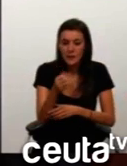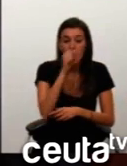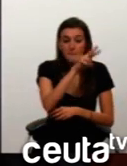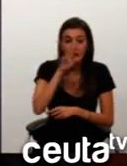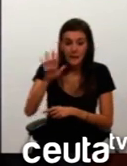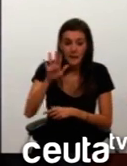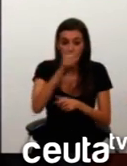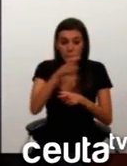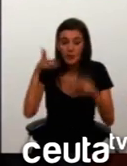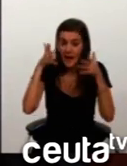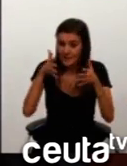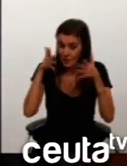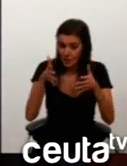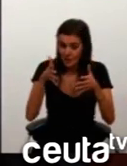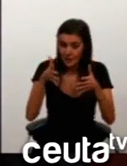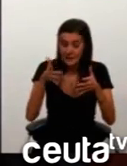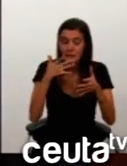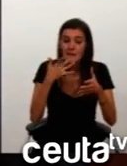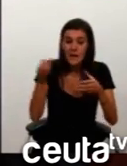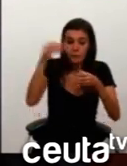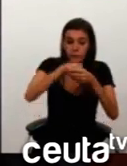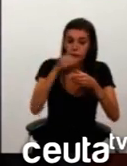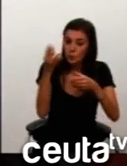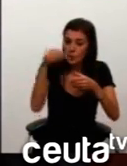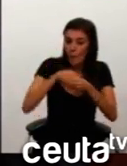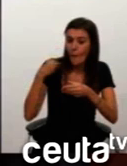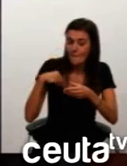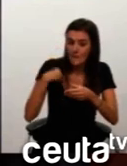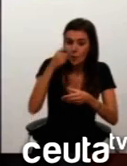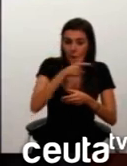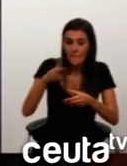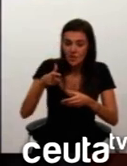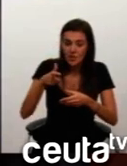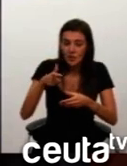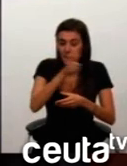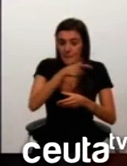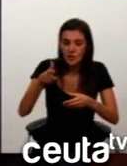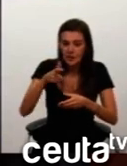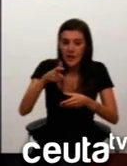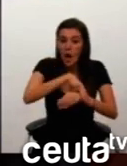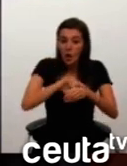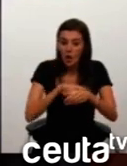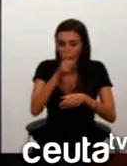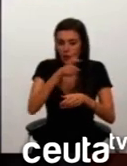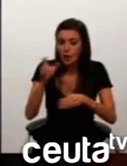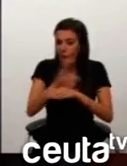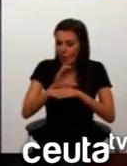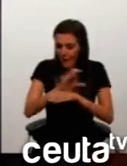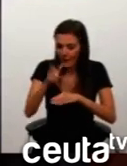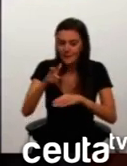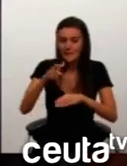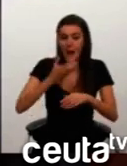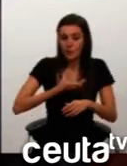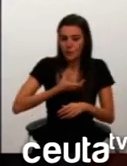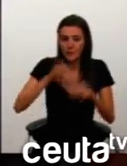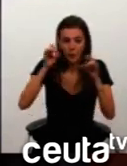25 asesores, es decir, el mismo número que concejales tiene este ayuntamiento. Que, por cierto, no ha dicho usted nada